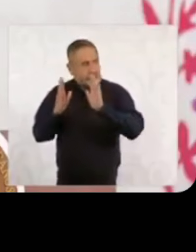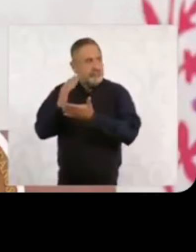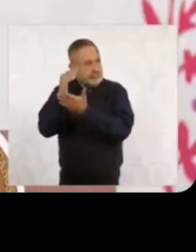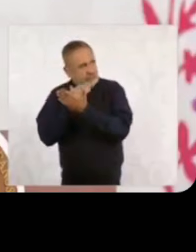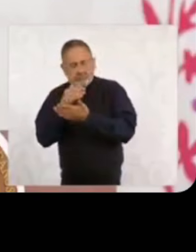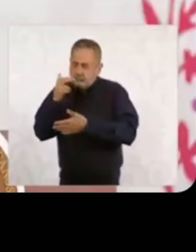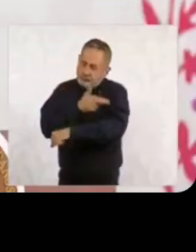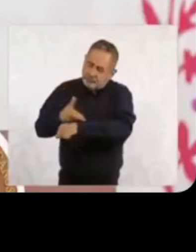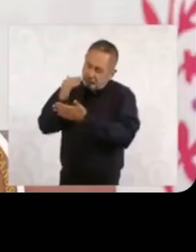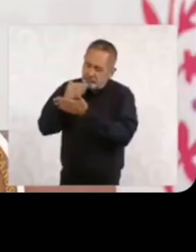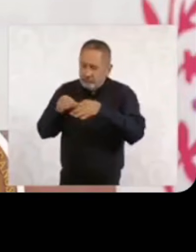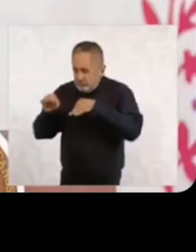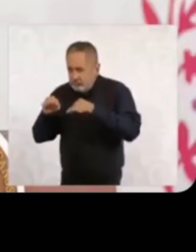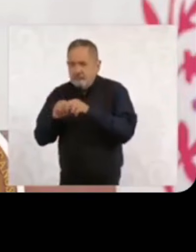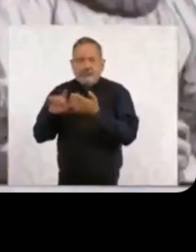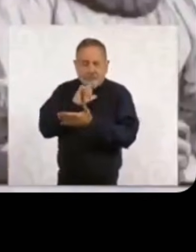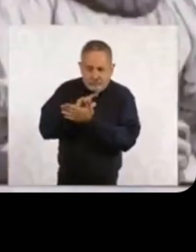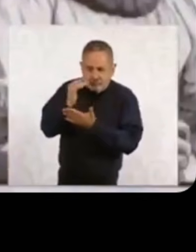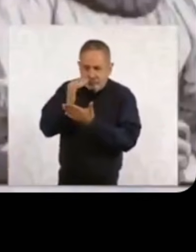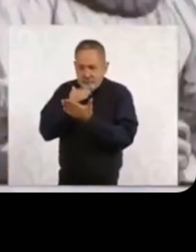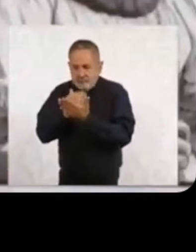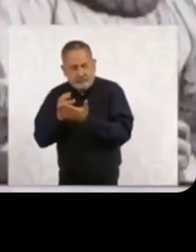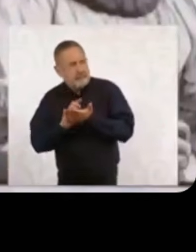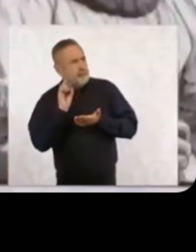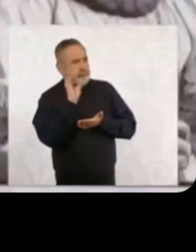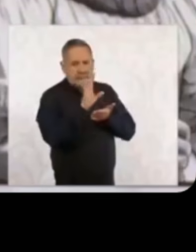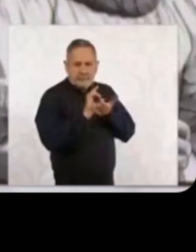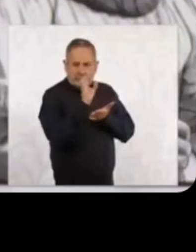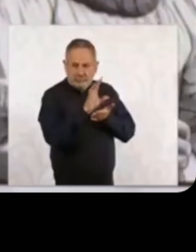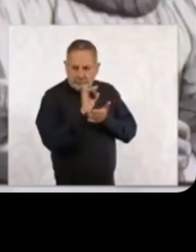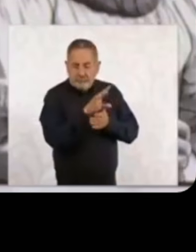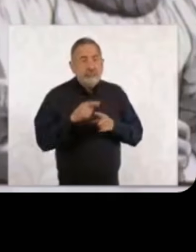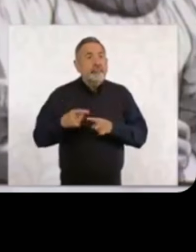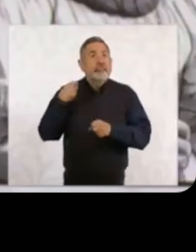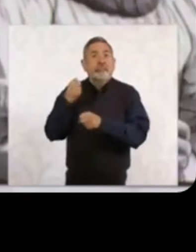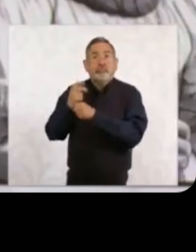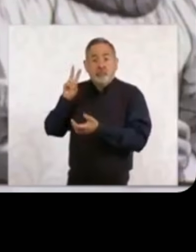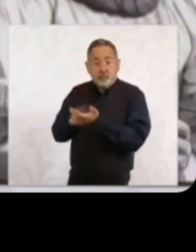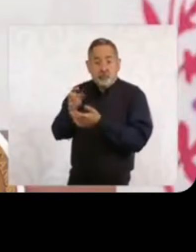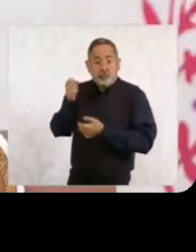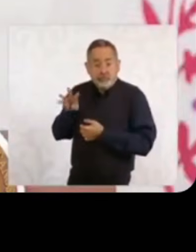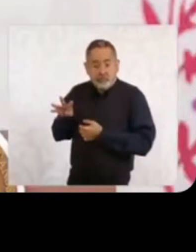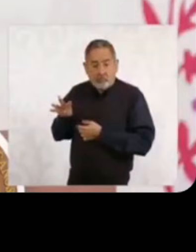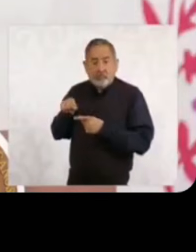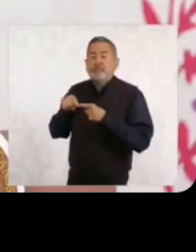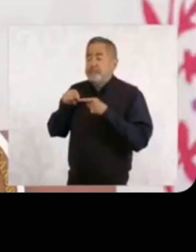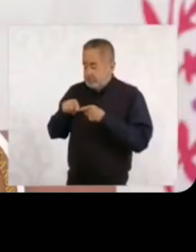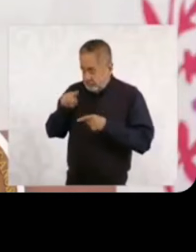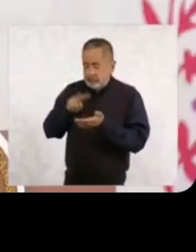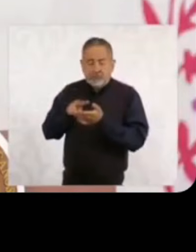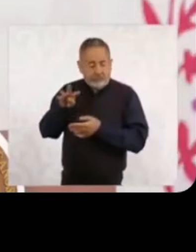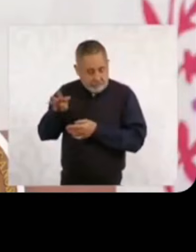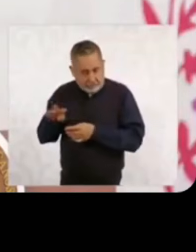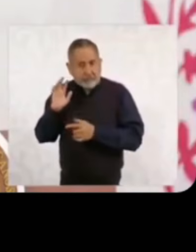problema. Amigos, una información que le han dado mucho sesgo los de la oposición porque han hecho una campaña